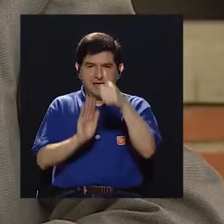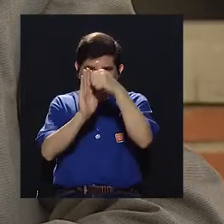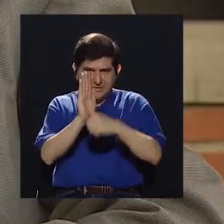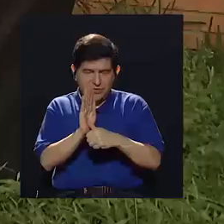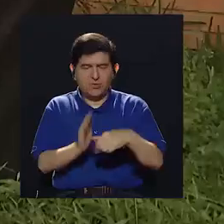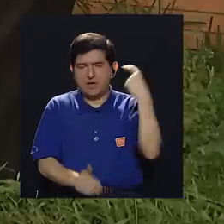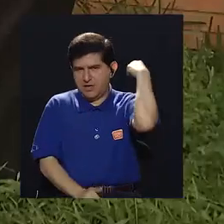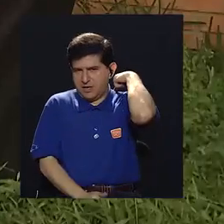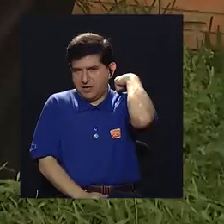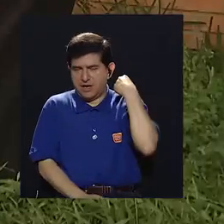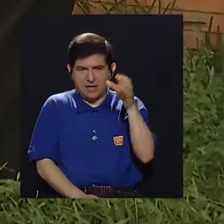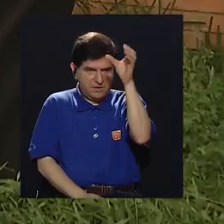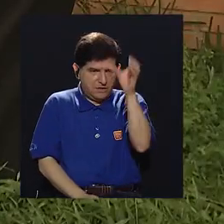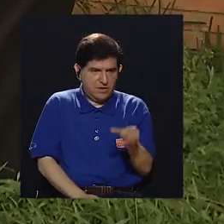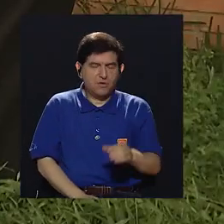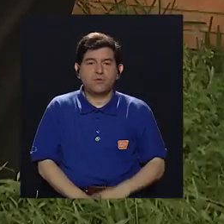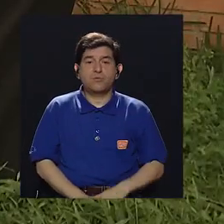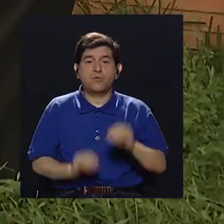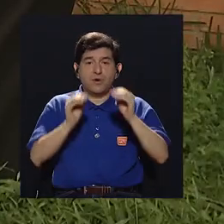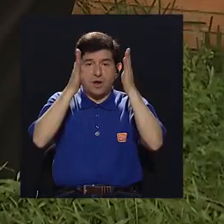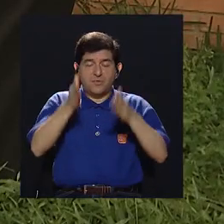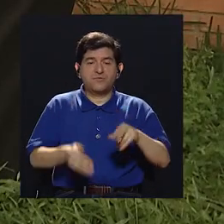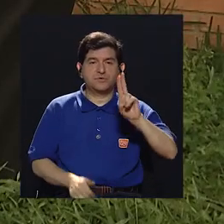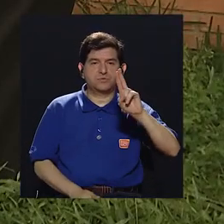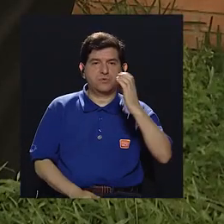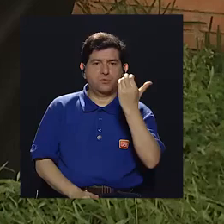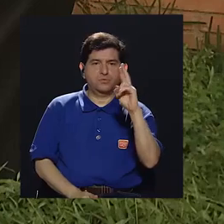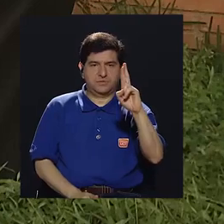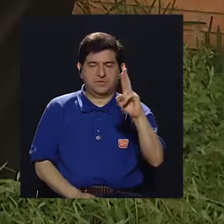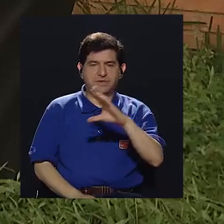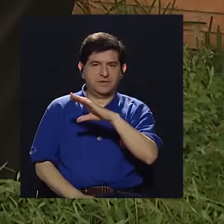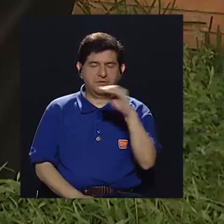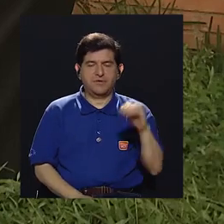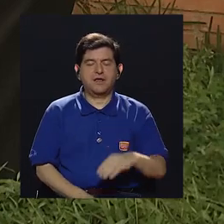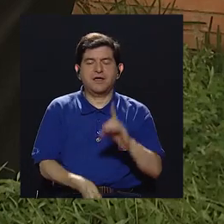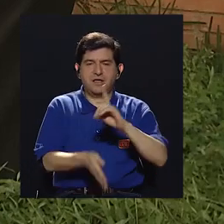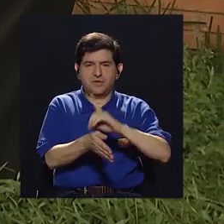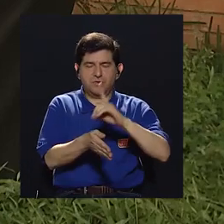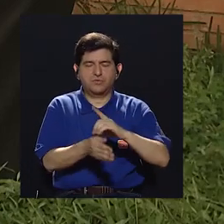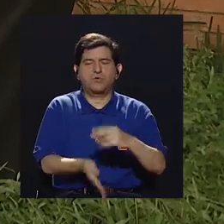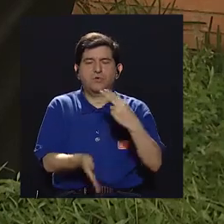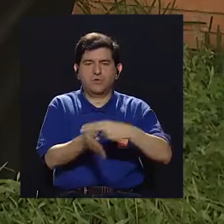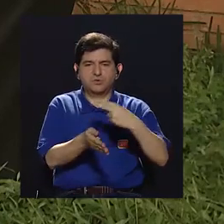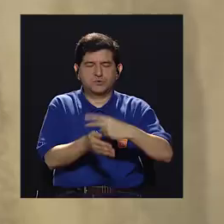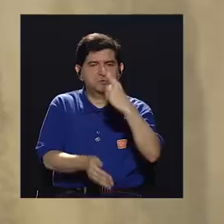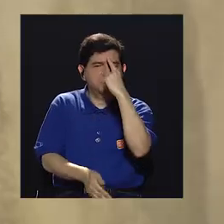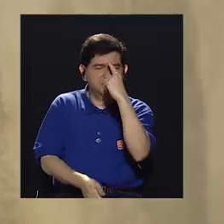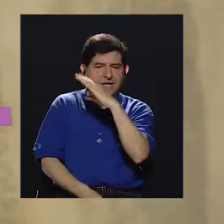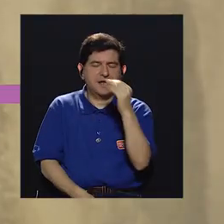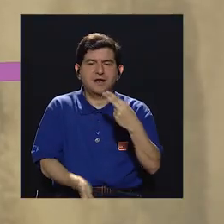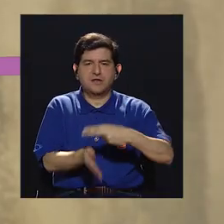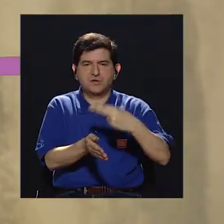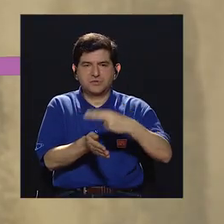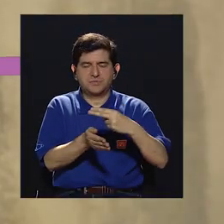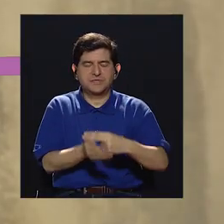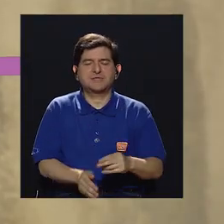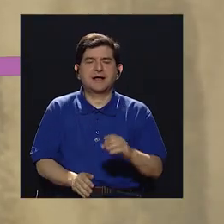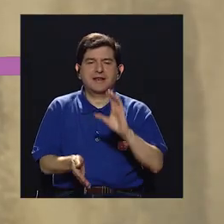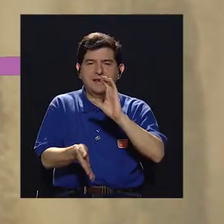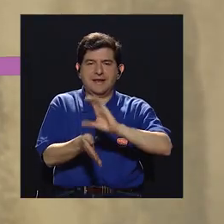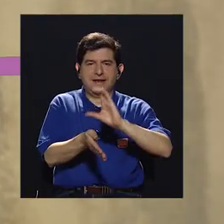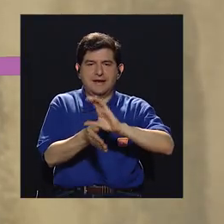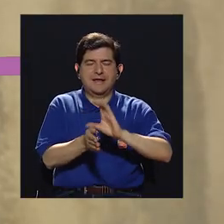columna vertebral, además docente de acá de la Universidad de Costa Rica y médico en el Hospital Carrera Guardia y el